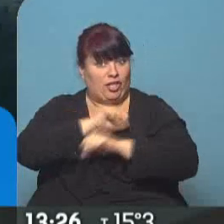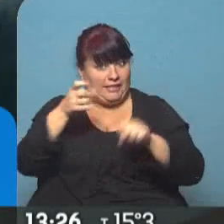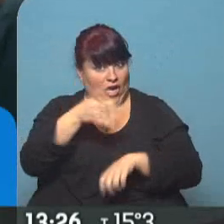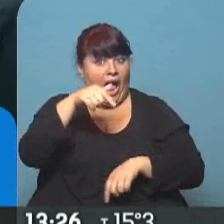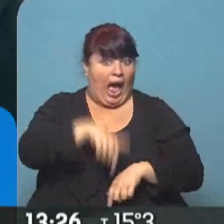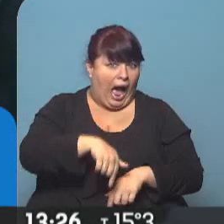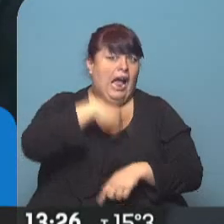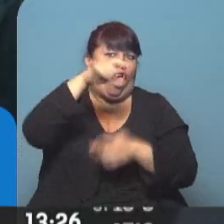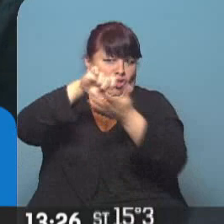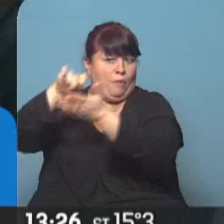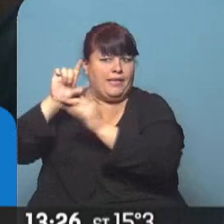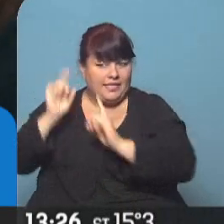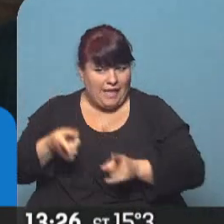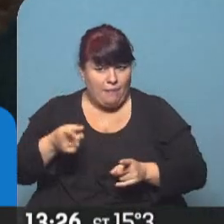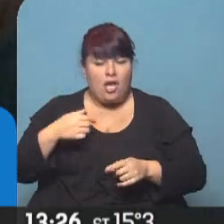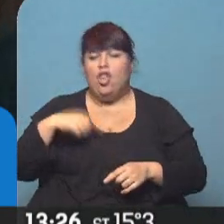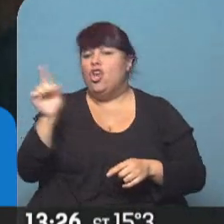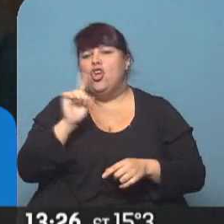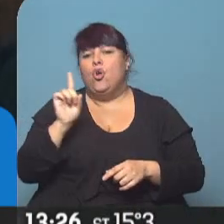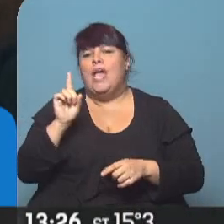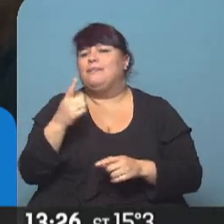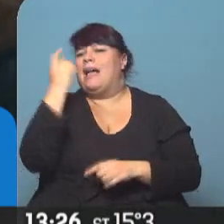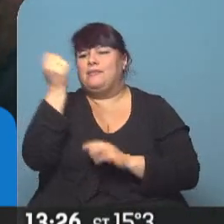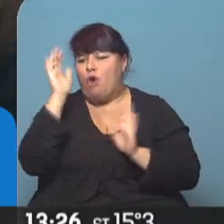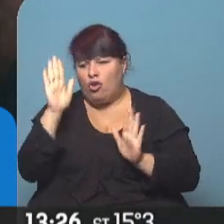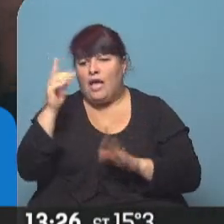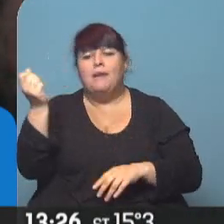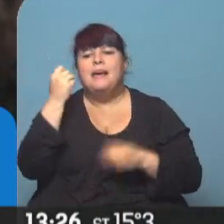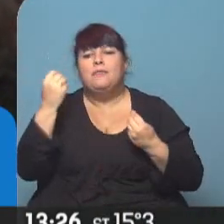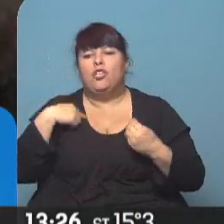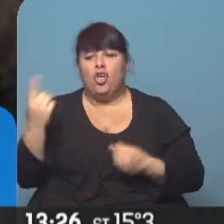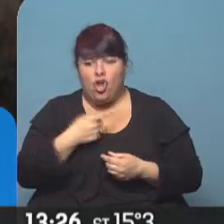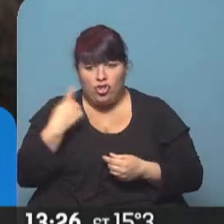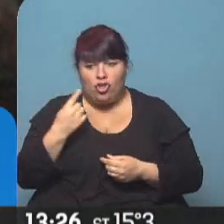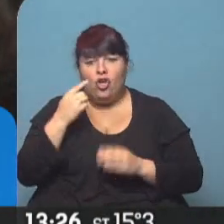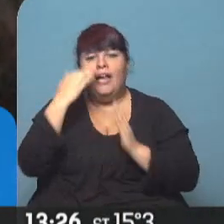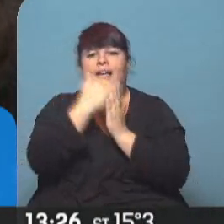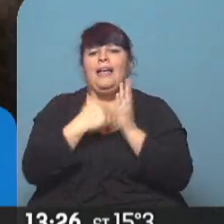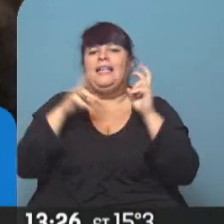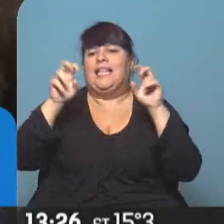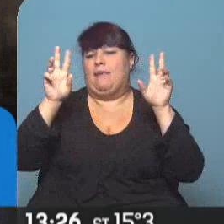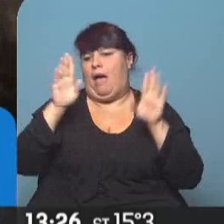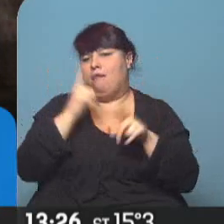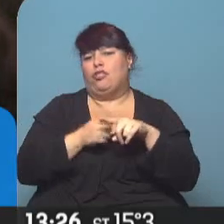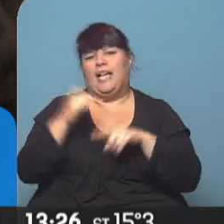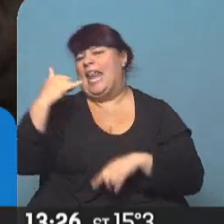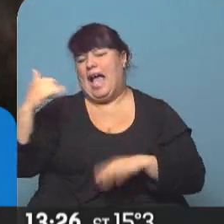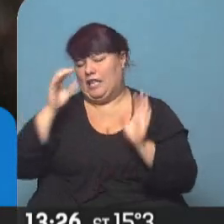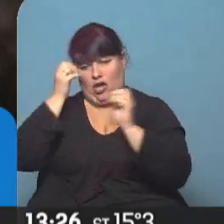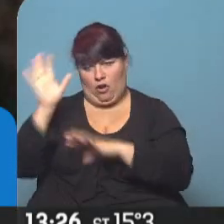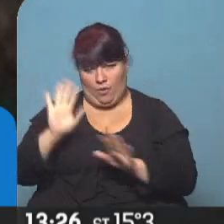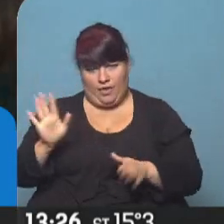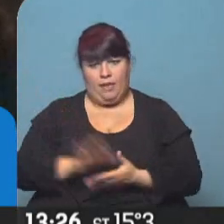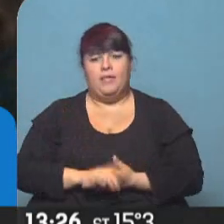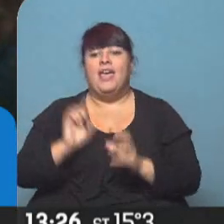acá como en otros lugares. Pero te digo, no es la cosa principal. La cosa principal para nosotros es la agenda positiva, no la agenda negativa. De